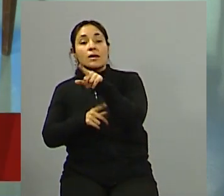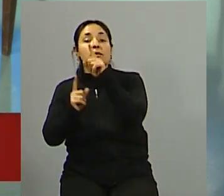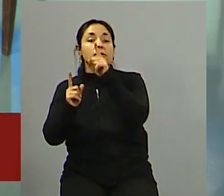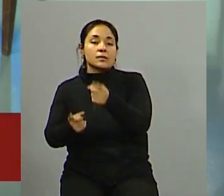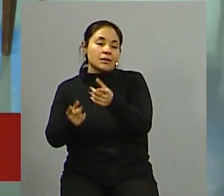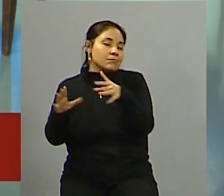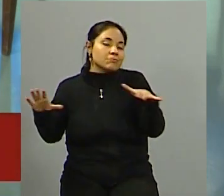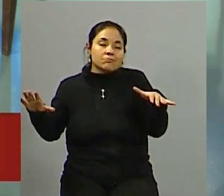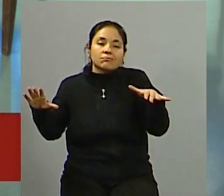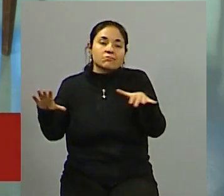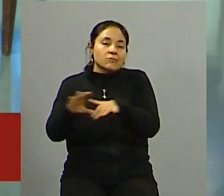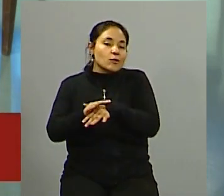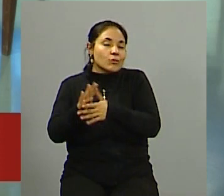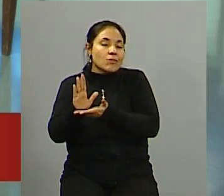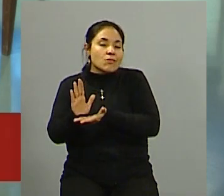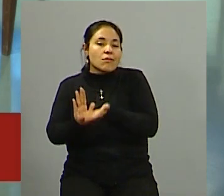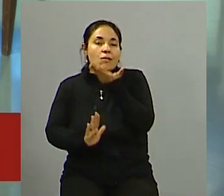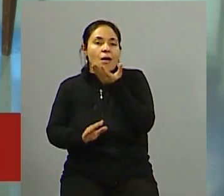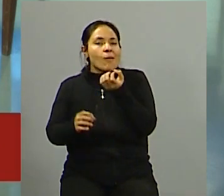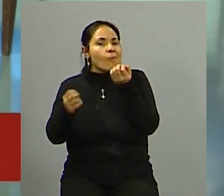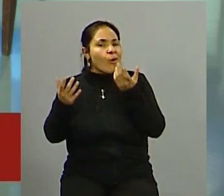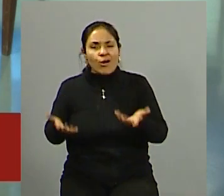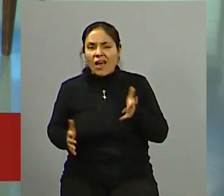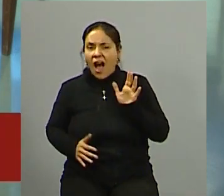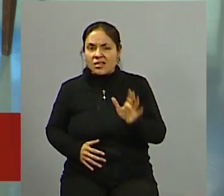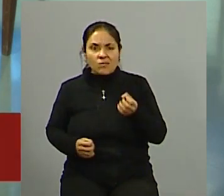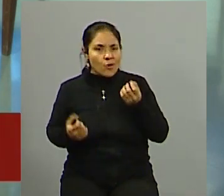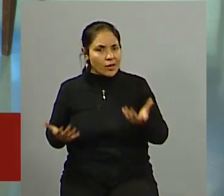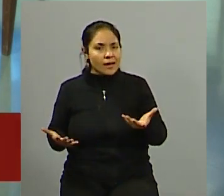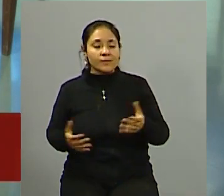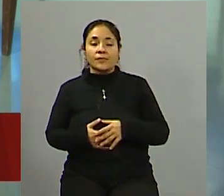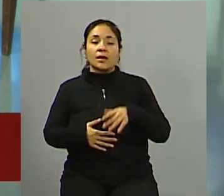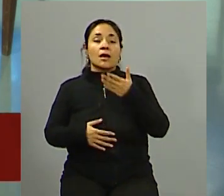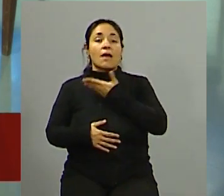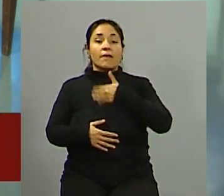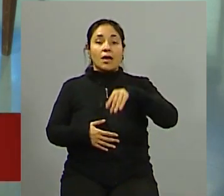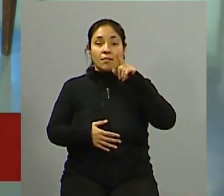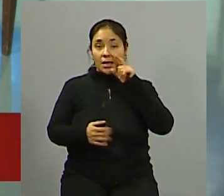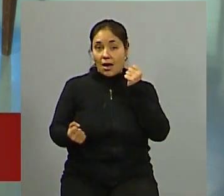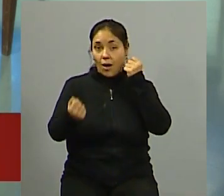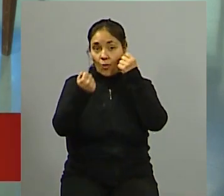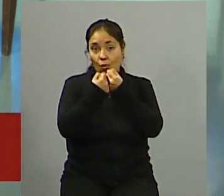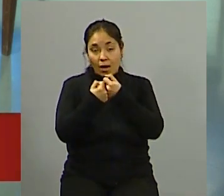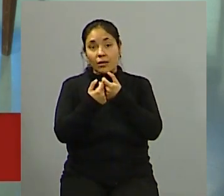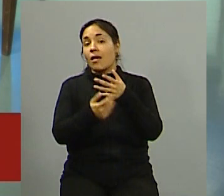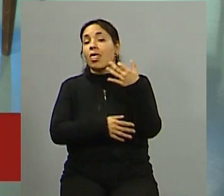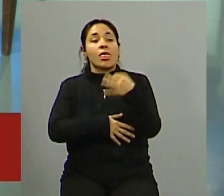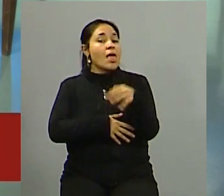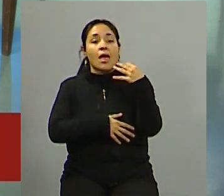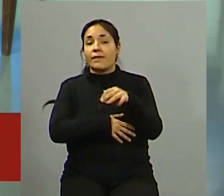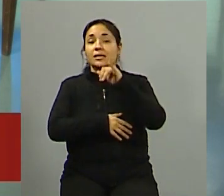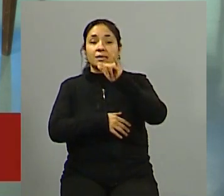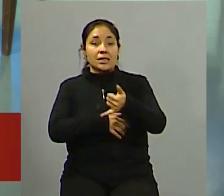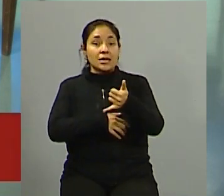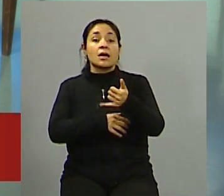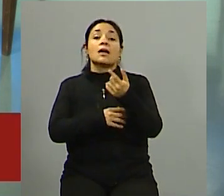no quería el equipo económico. ¿Por qué se da ese fenómeno? El acuerdo con el Fondo Monetario Internacional era una condición necesaria, pero